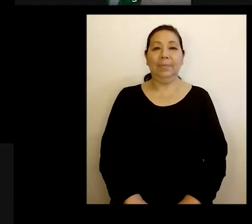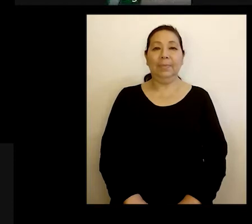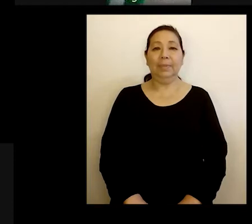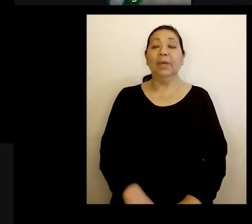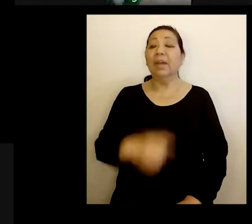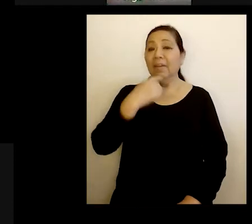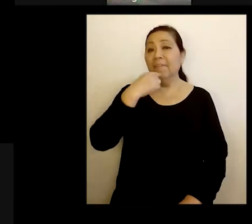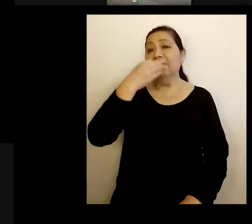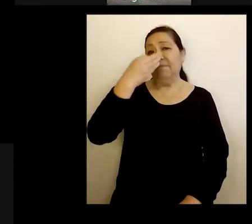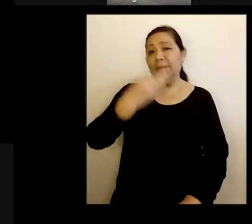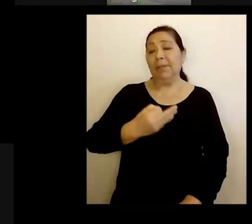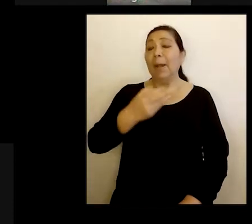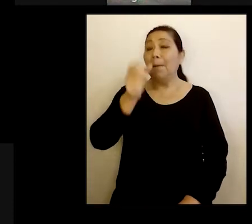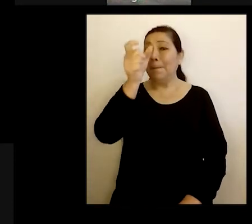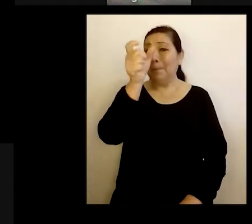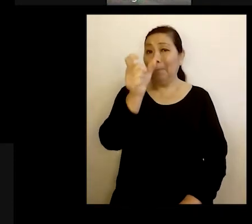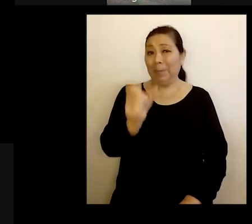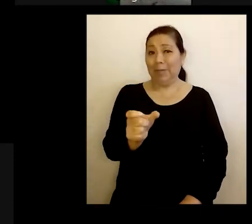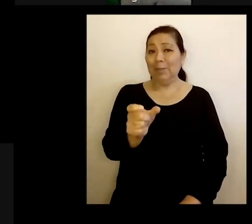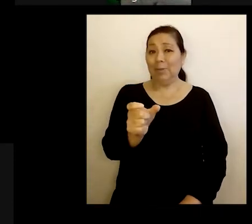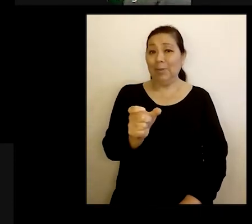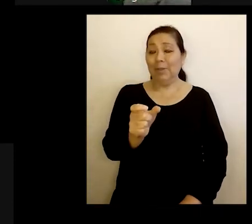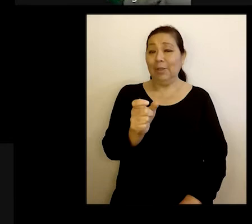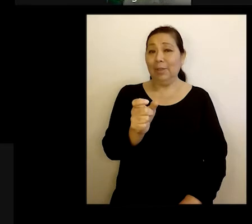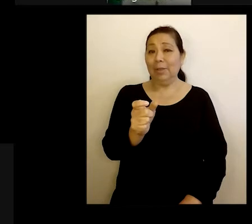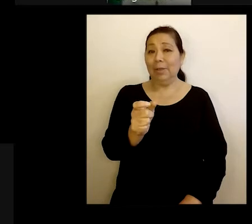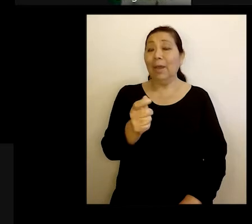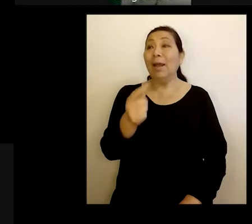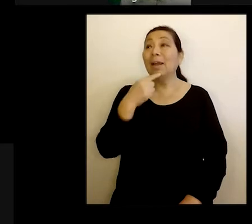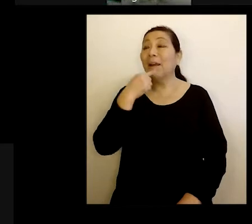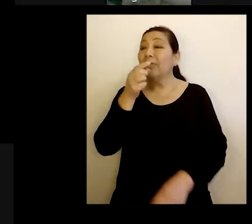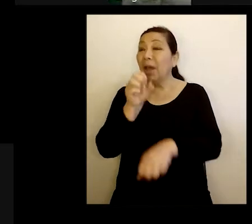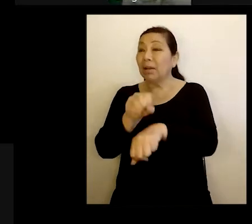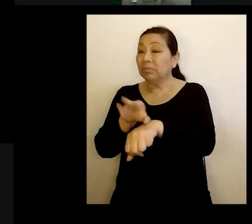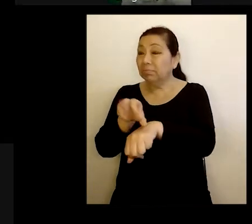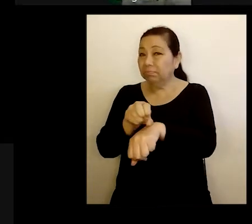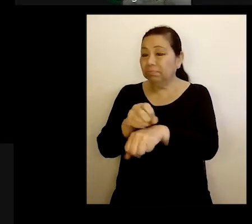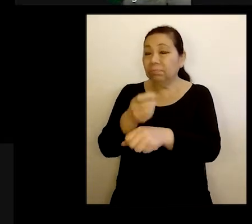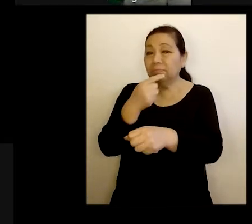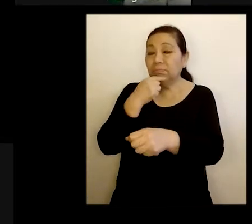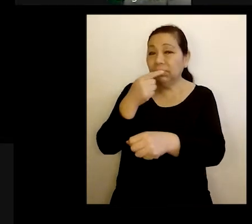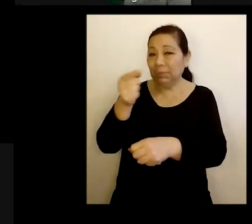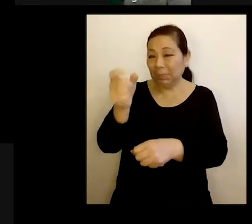En realidad, la persona que lo asesoró a mi patrocinado